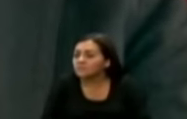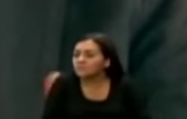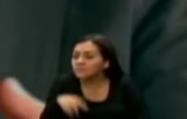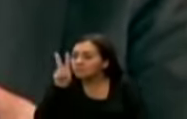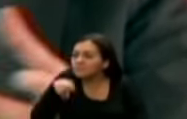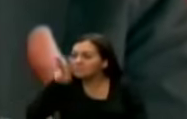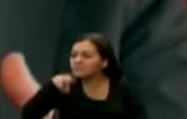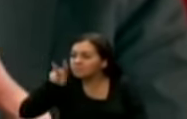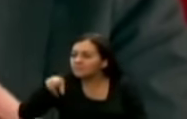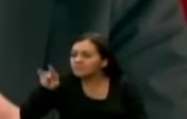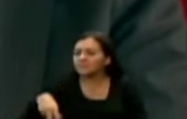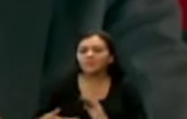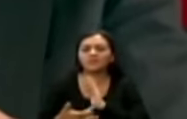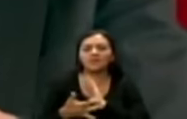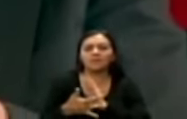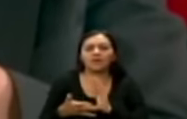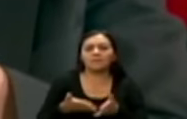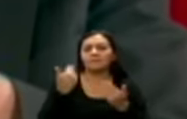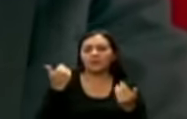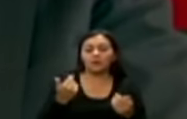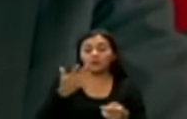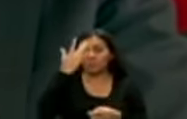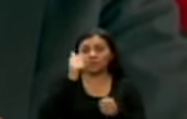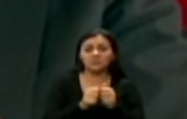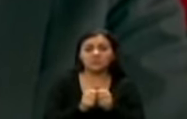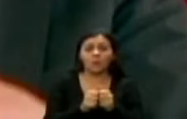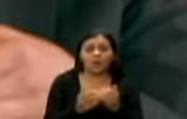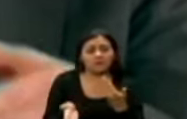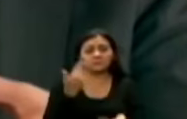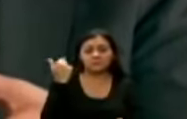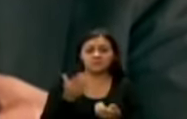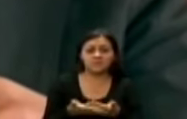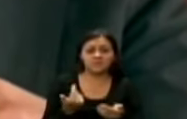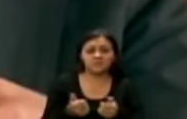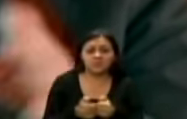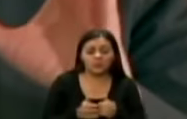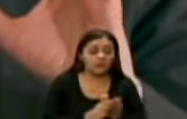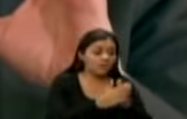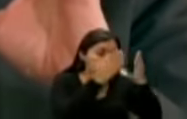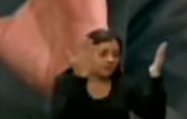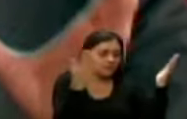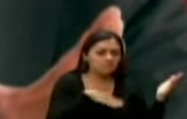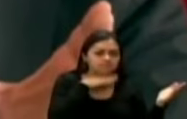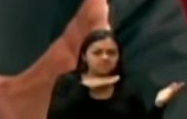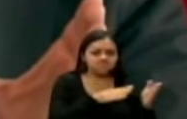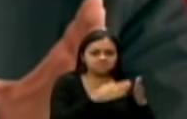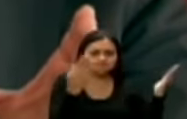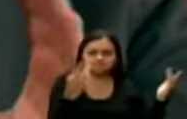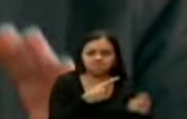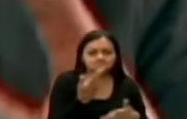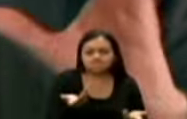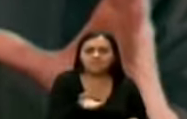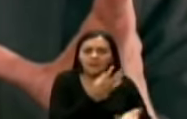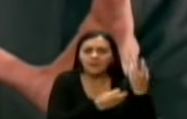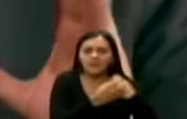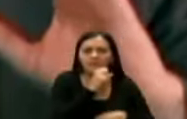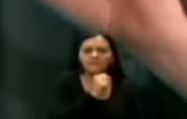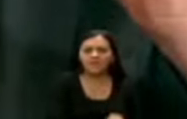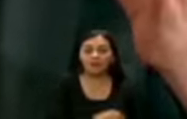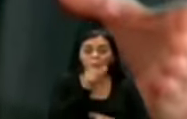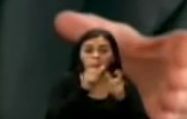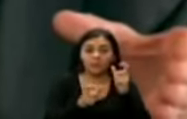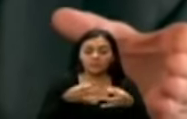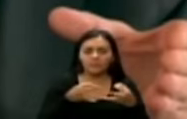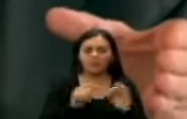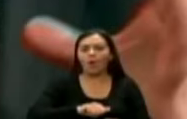de las nuevas tecnologías, porque lo puede hacer a través de un teléfono, que a través de un diario. Esto ha permitido que hoy la gente se informe de